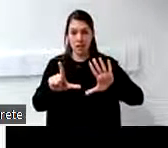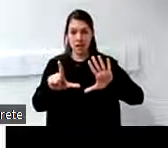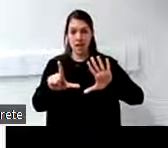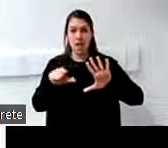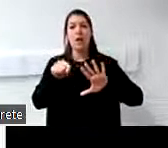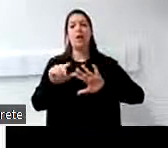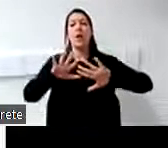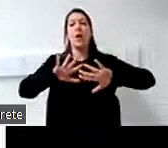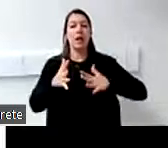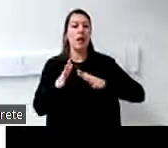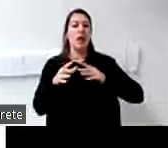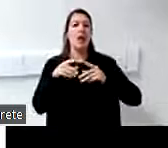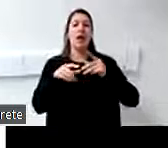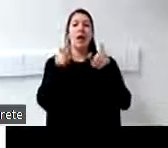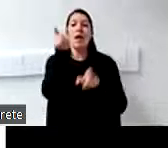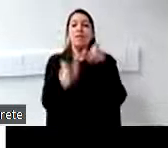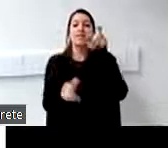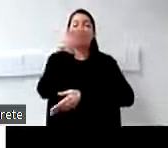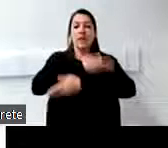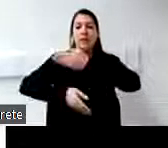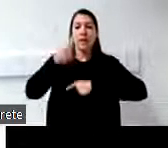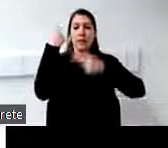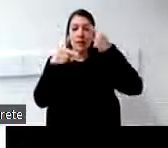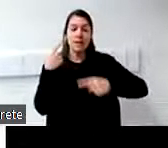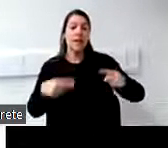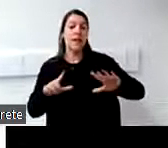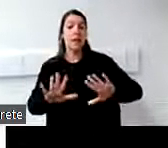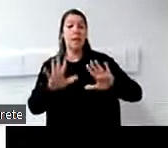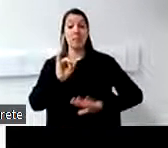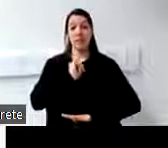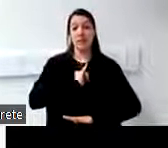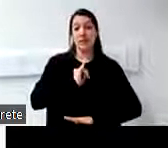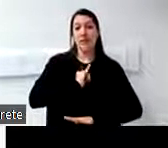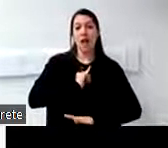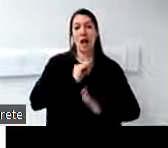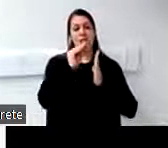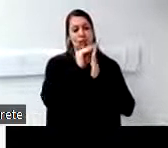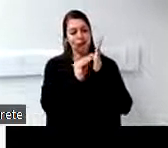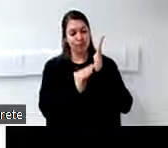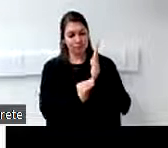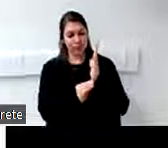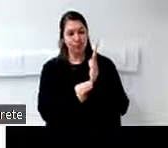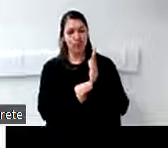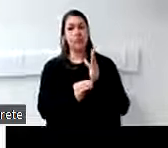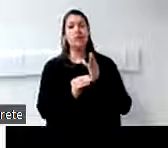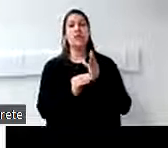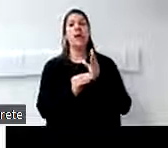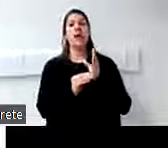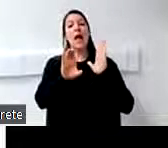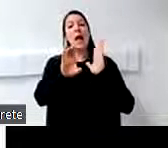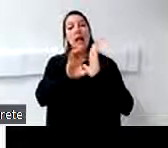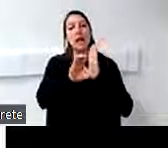centrado en los diferentes tipos de discapacidad, quizás para identificar en los registros administrativos, y el capítulo 8